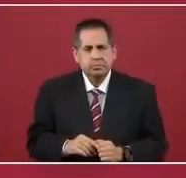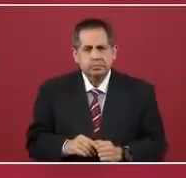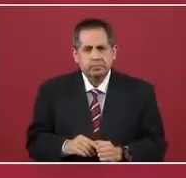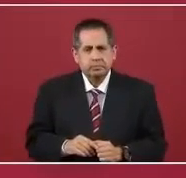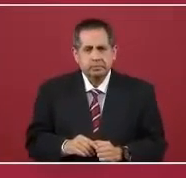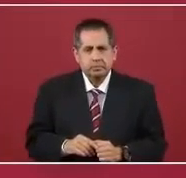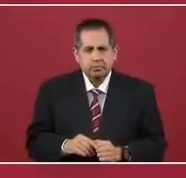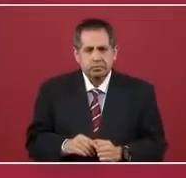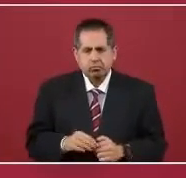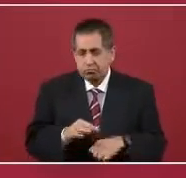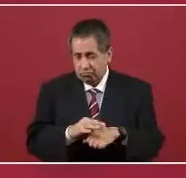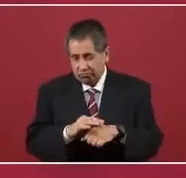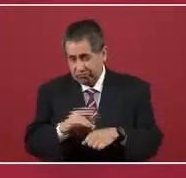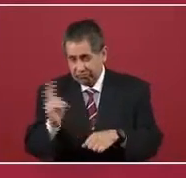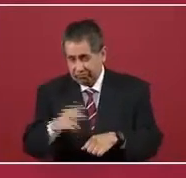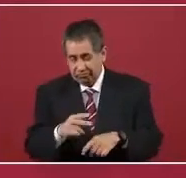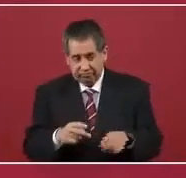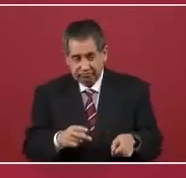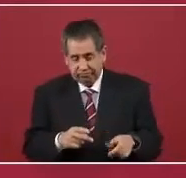realista,